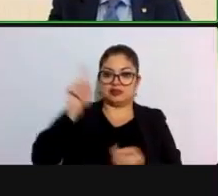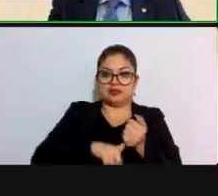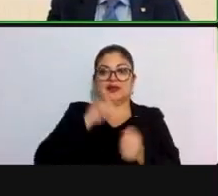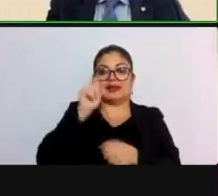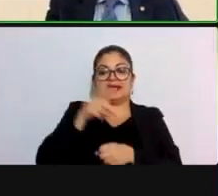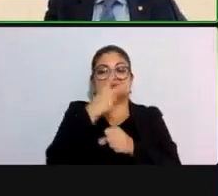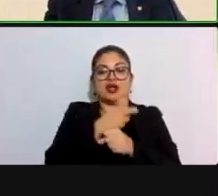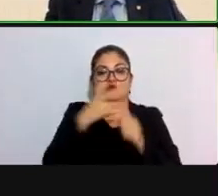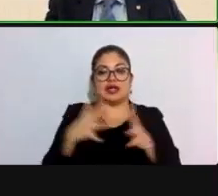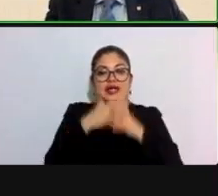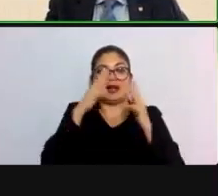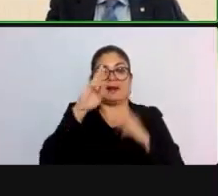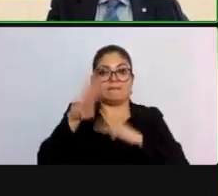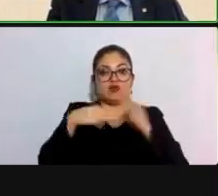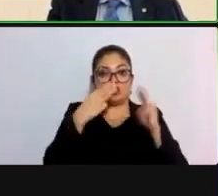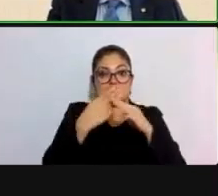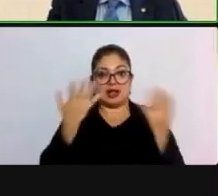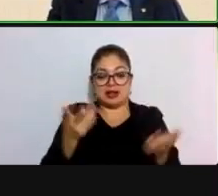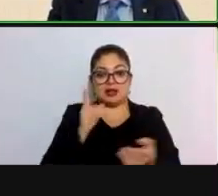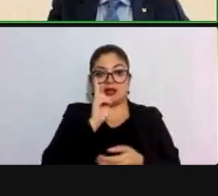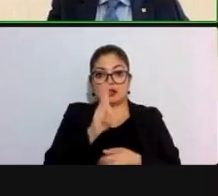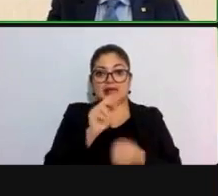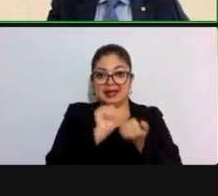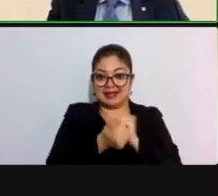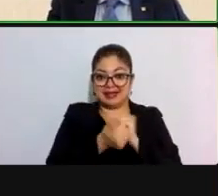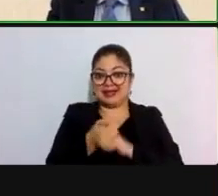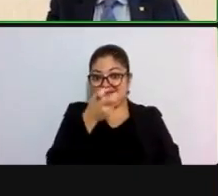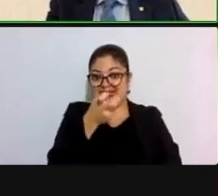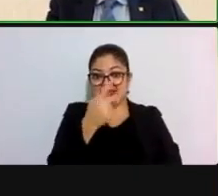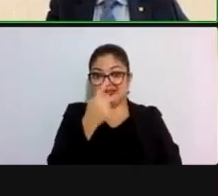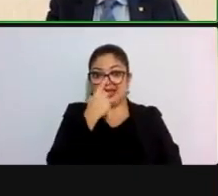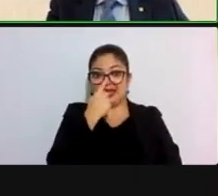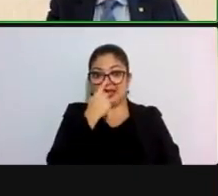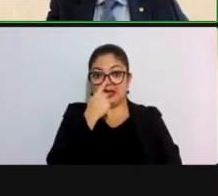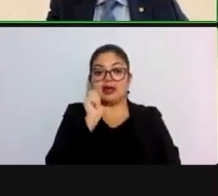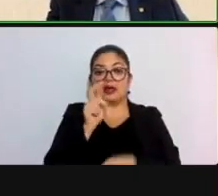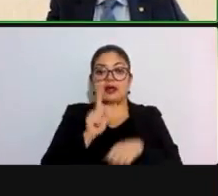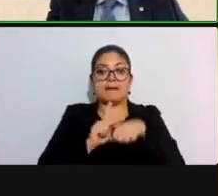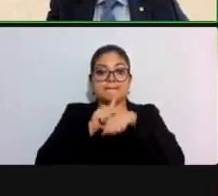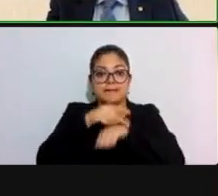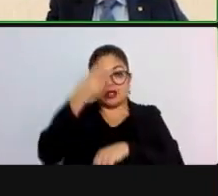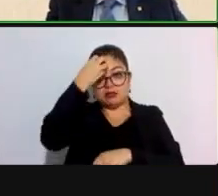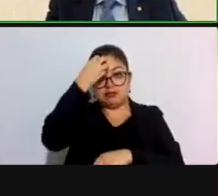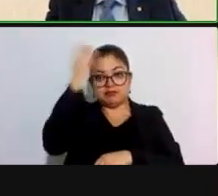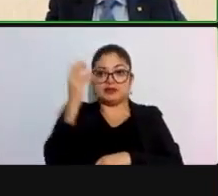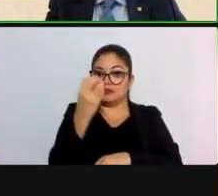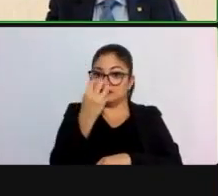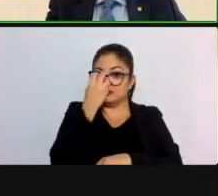muestra un paciente al cual le reconstruyó la nariz usando piel tomada de la frente. Esto se llama colgajo